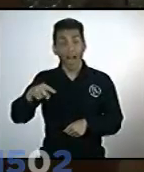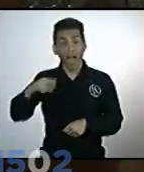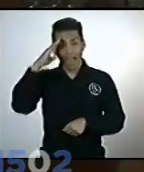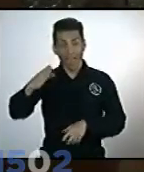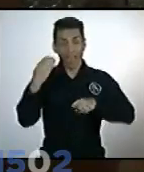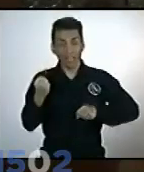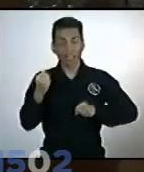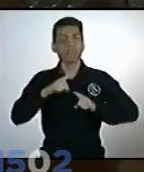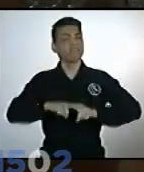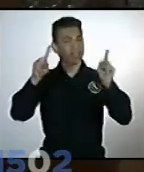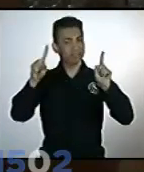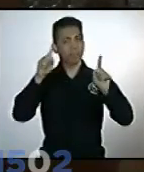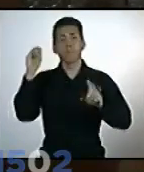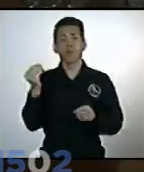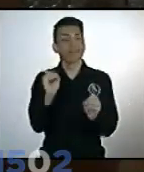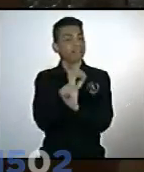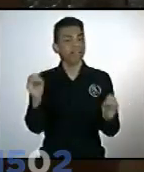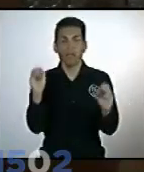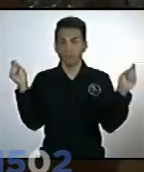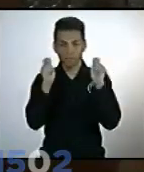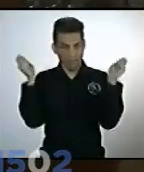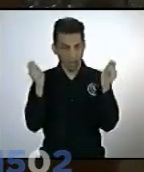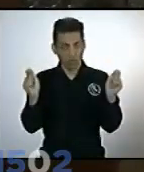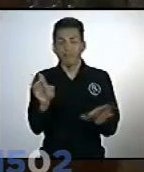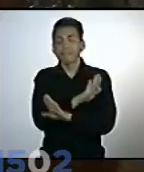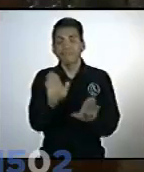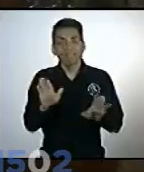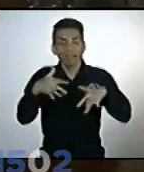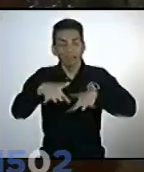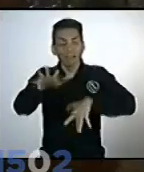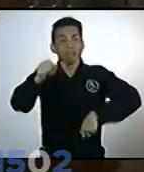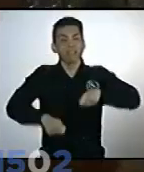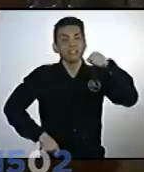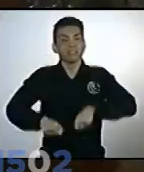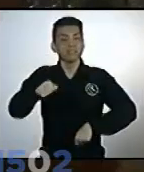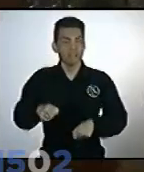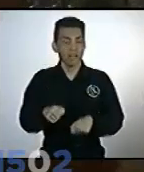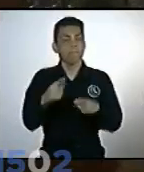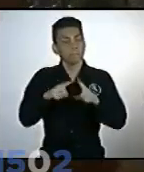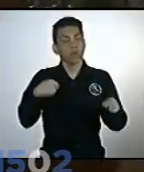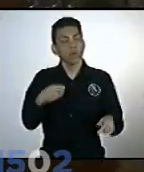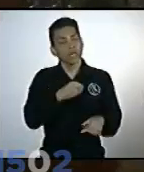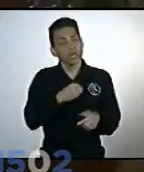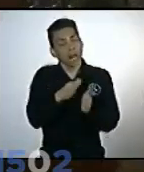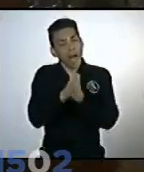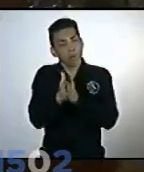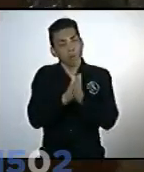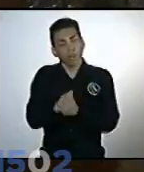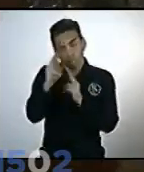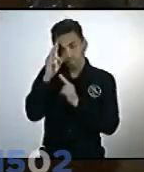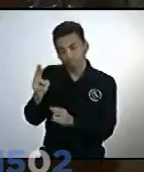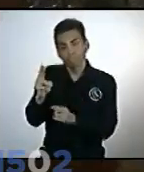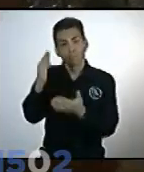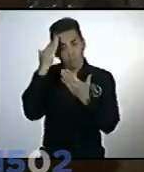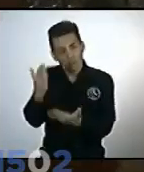totalmente diferente, ya que no habrá celebraciones, no habrán desfiles, pero sí quiero aprovechar para reconocerles y agradecerles